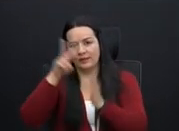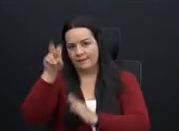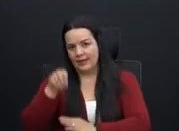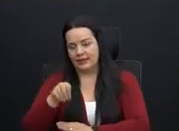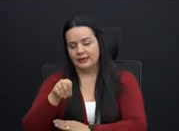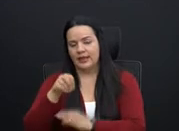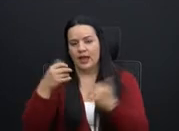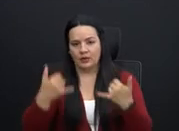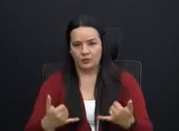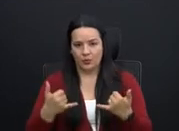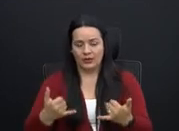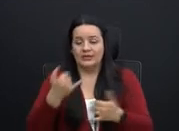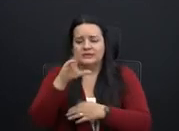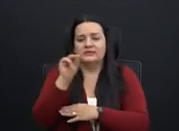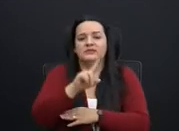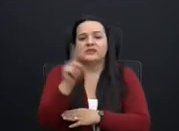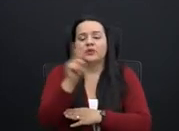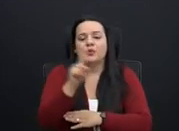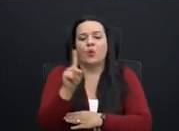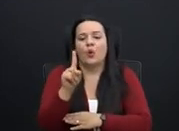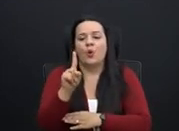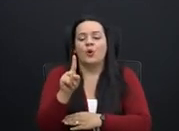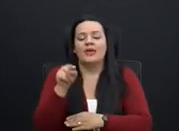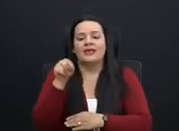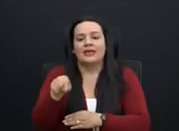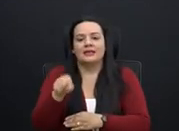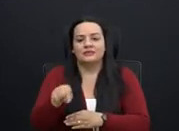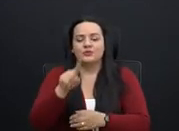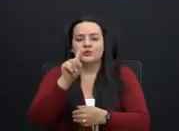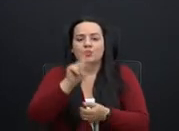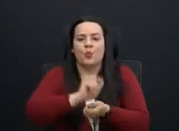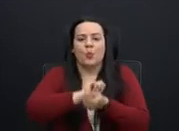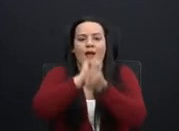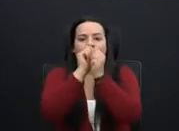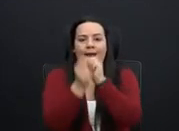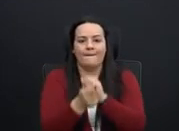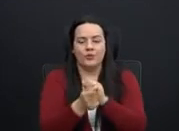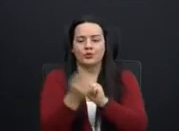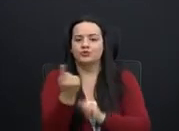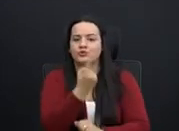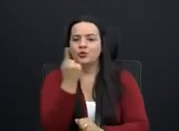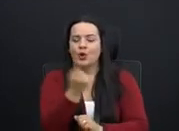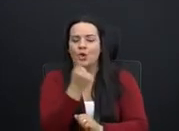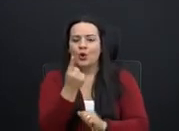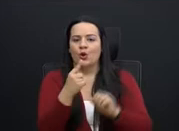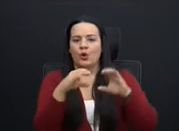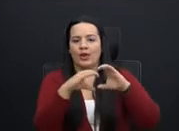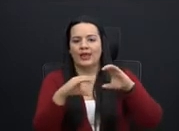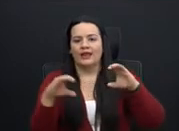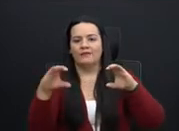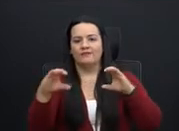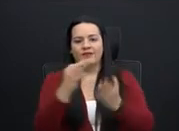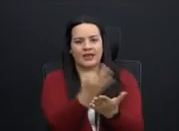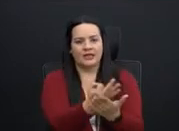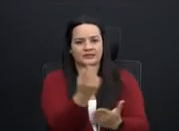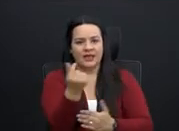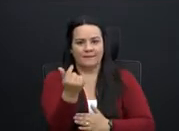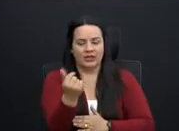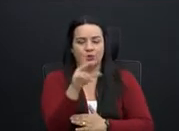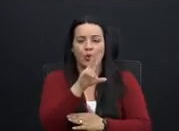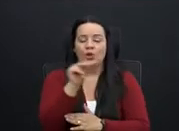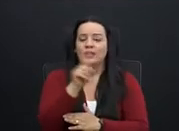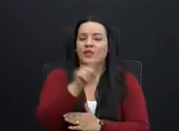sino que corresponde únicamente a un cambio en fuente de financiamiento. Es decir, de